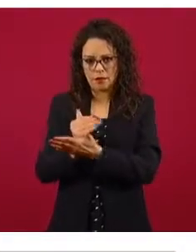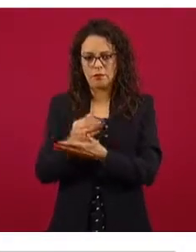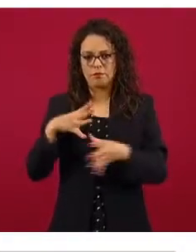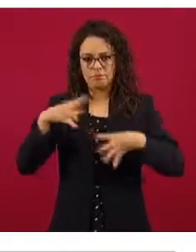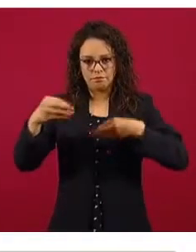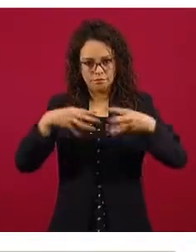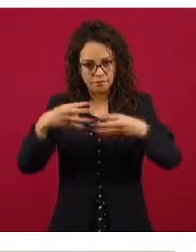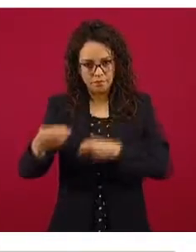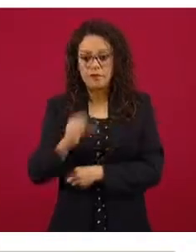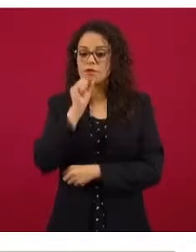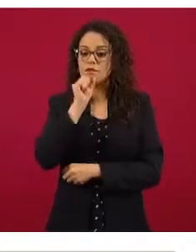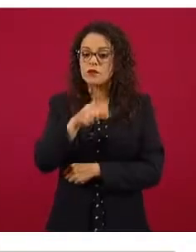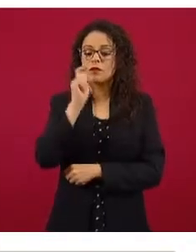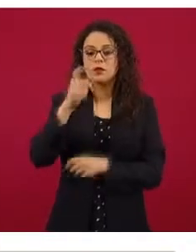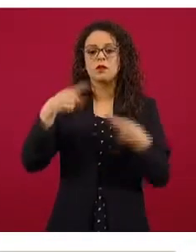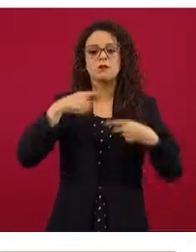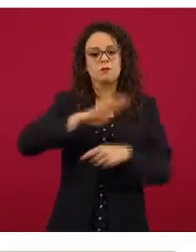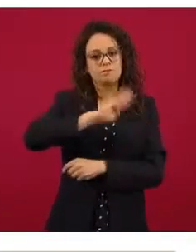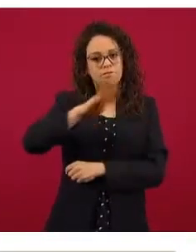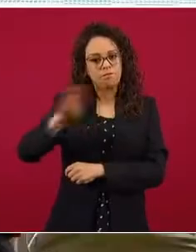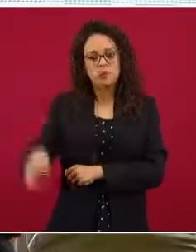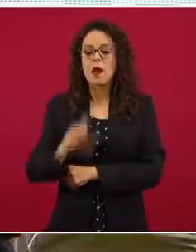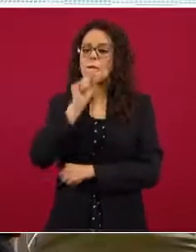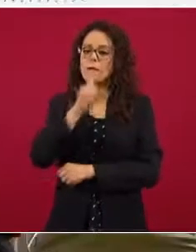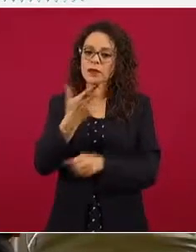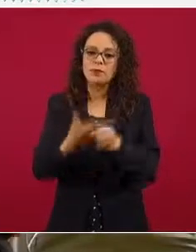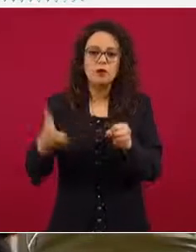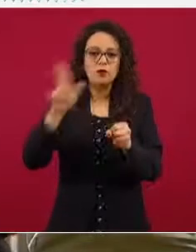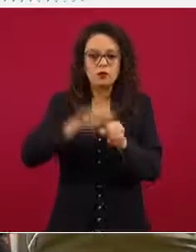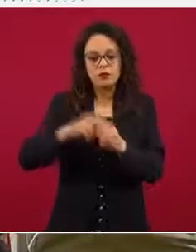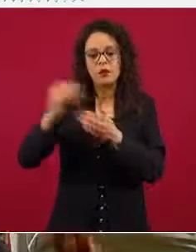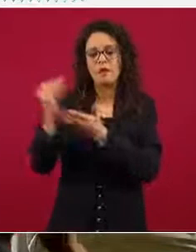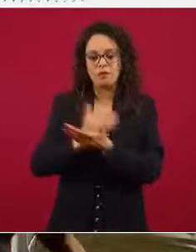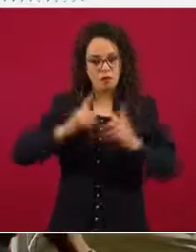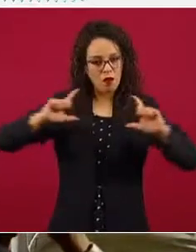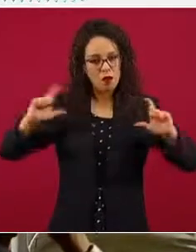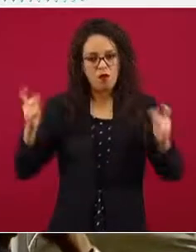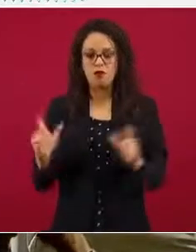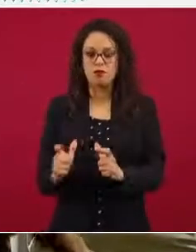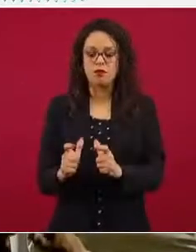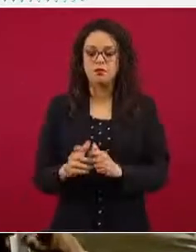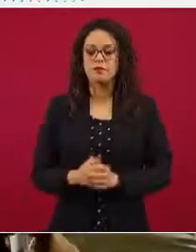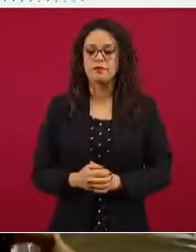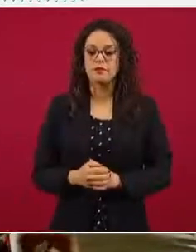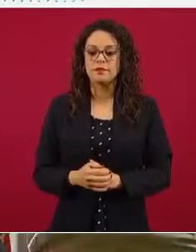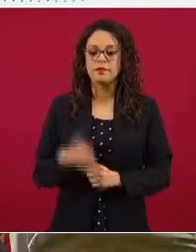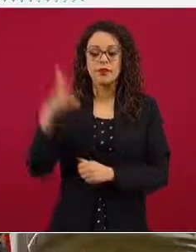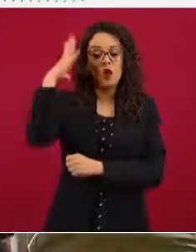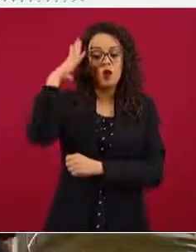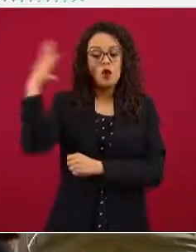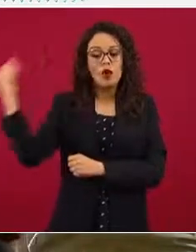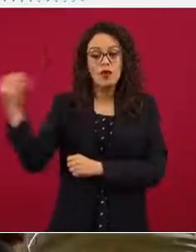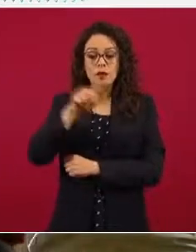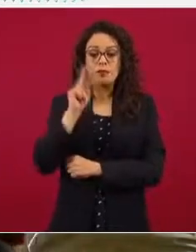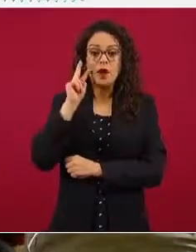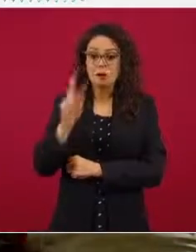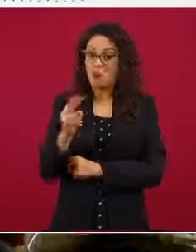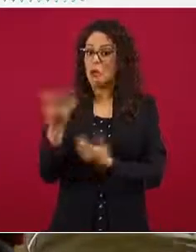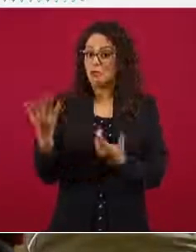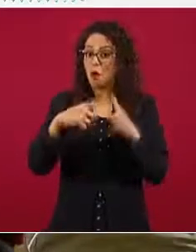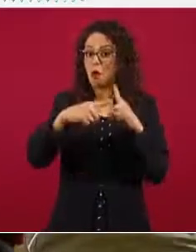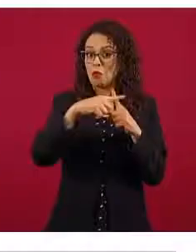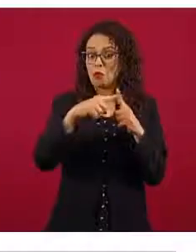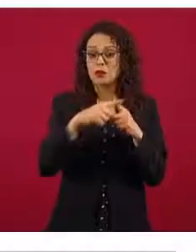siguiente, también las hospitalizaciones van en reducción. La siguiente. En el caso de Colima, una tendencia en general muy positiva desde la